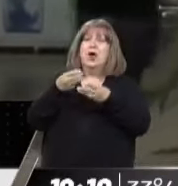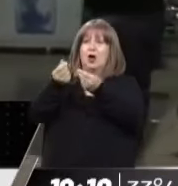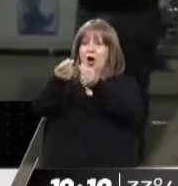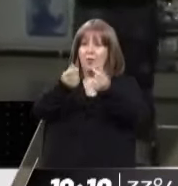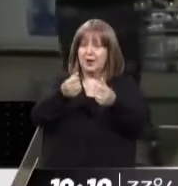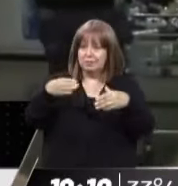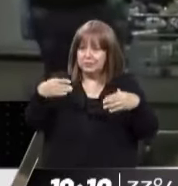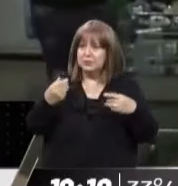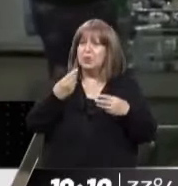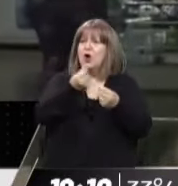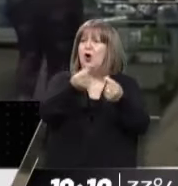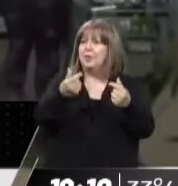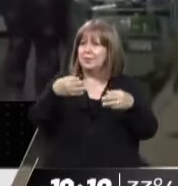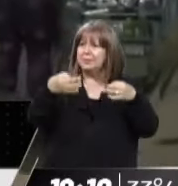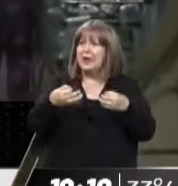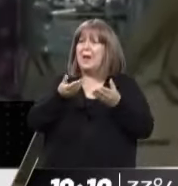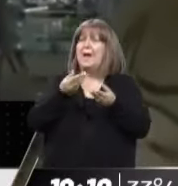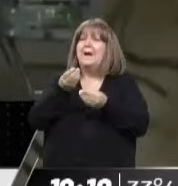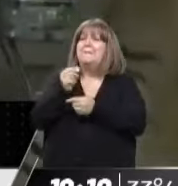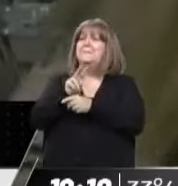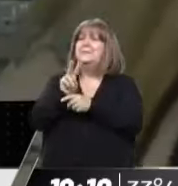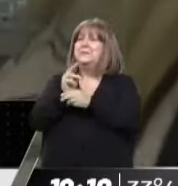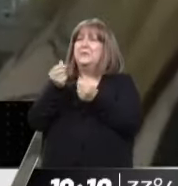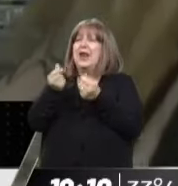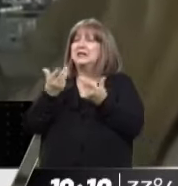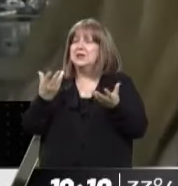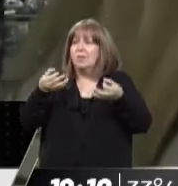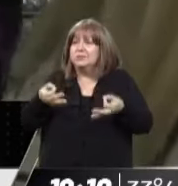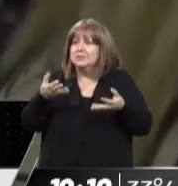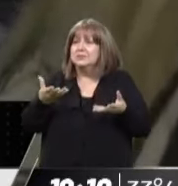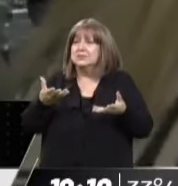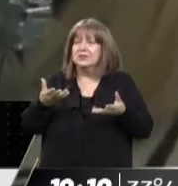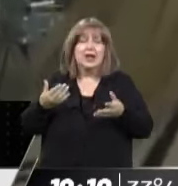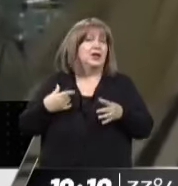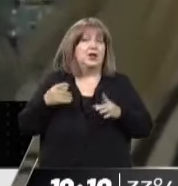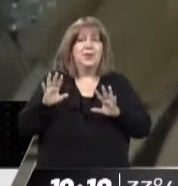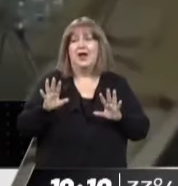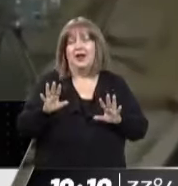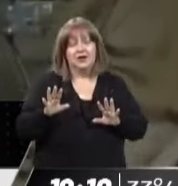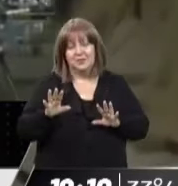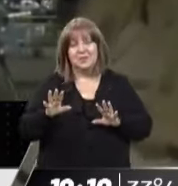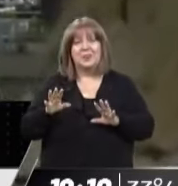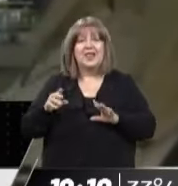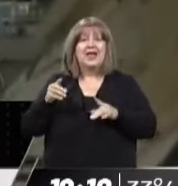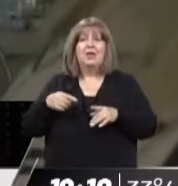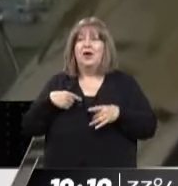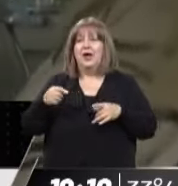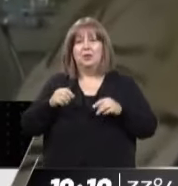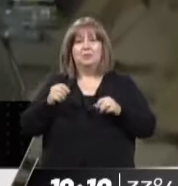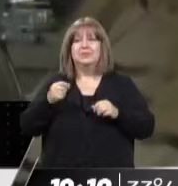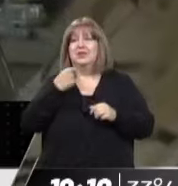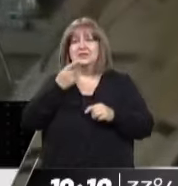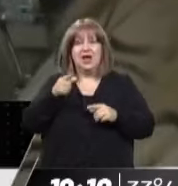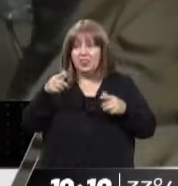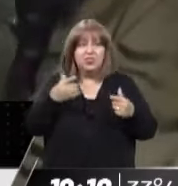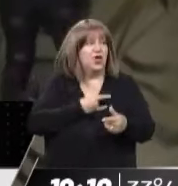encontró? ¿A qué le llamamos precios justos? Porque hoy en día no hay nada justo. Los artículos que habían anunciado. Hoy en día nos sorprendemos con...